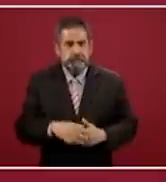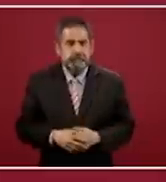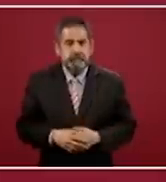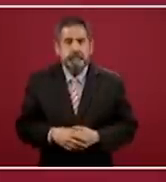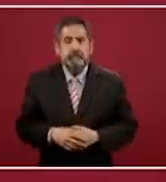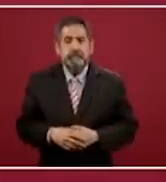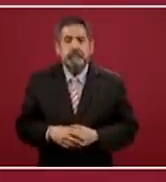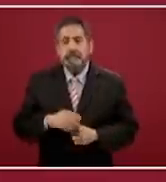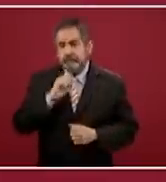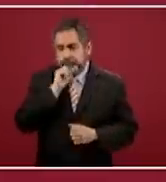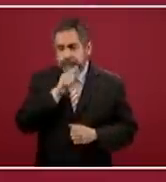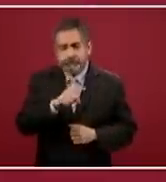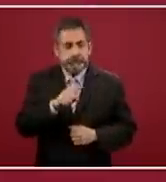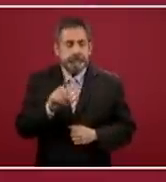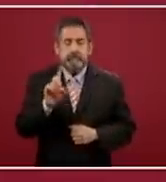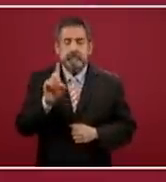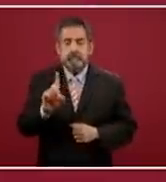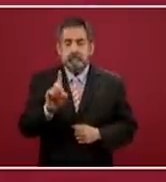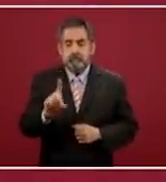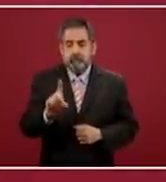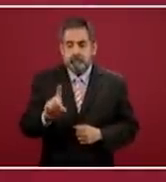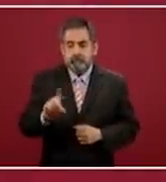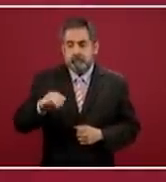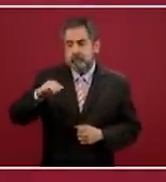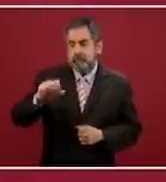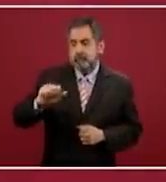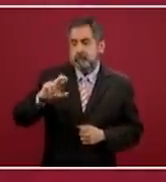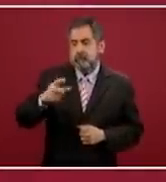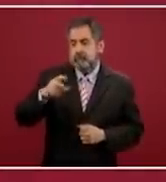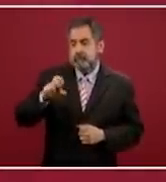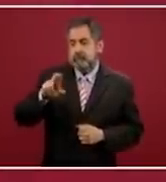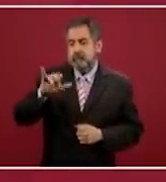voy el domingo a Markelia,